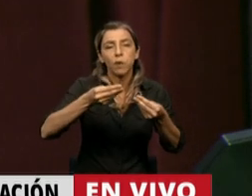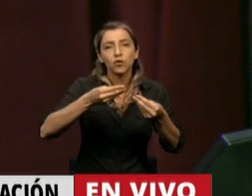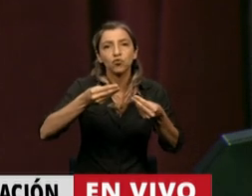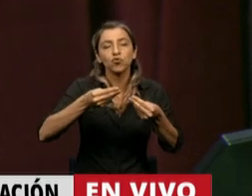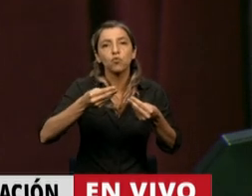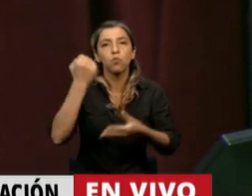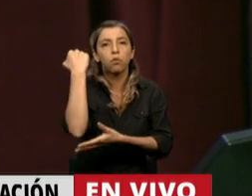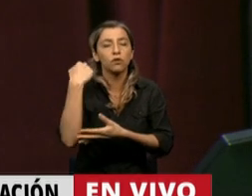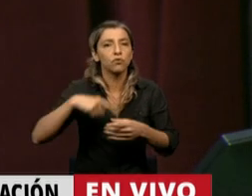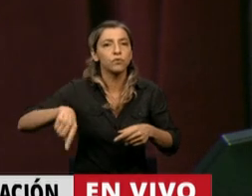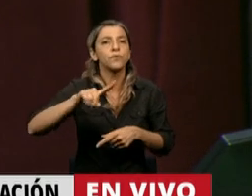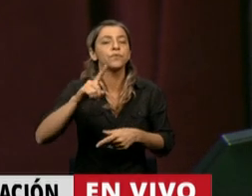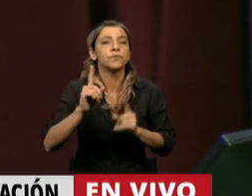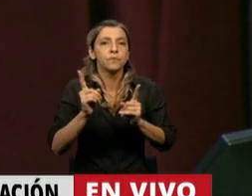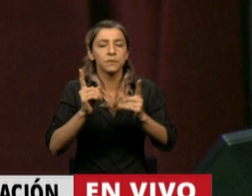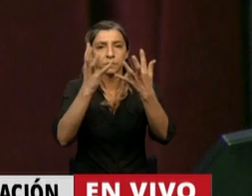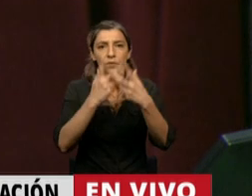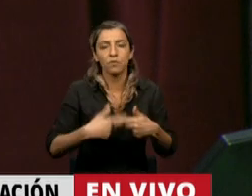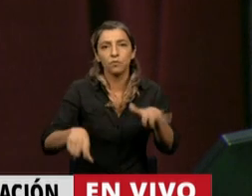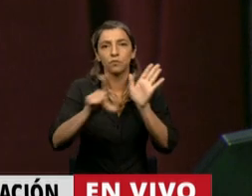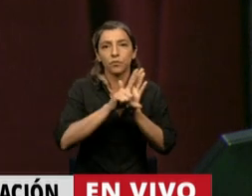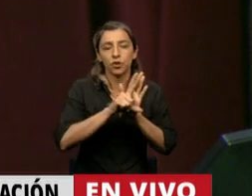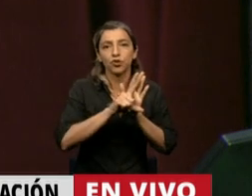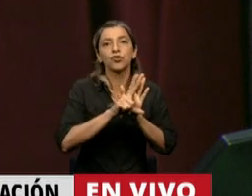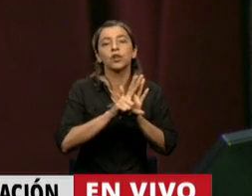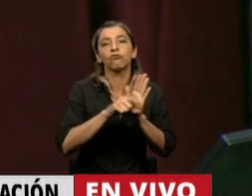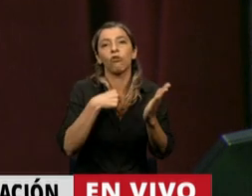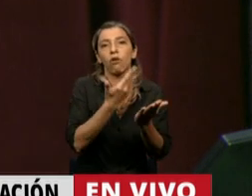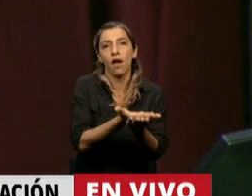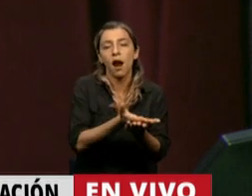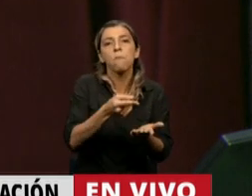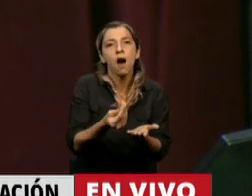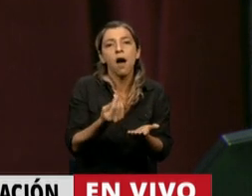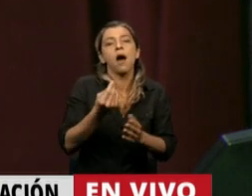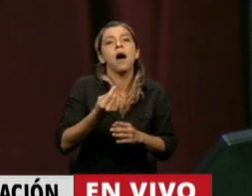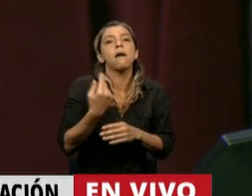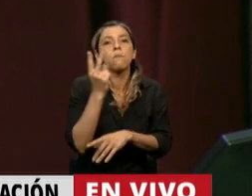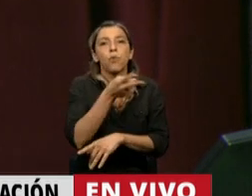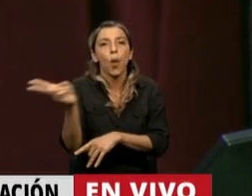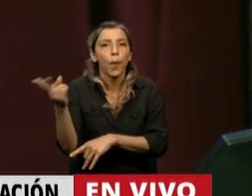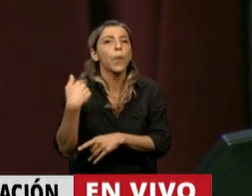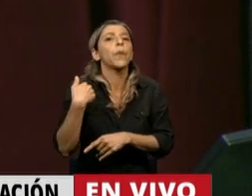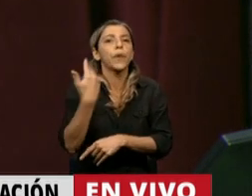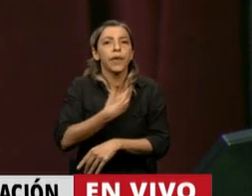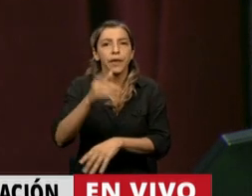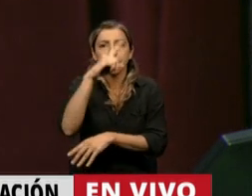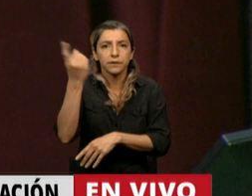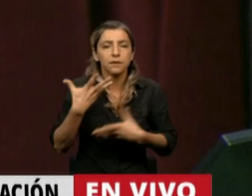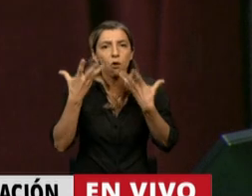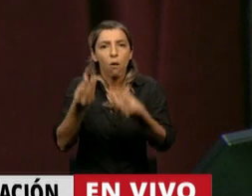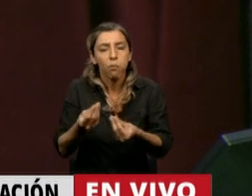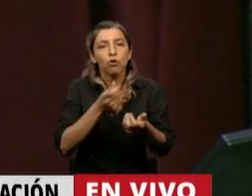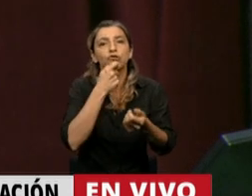hacienda recaído en el proyecto de ley por el que se prohíbe la ayuda económica a empresas